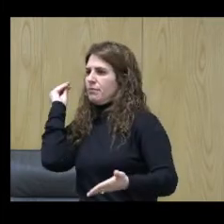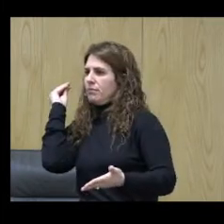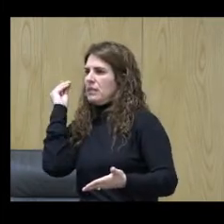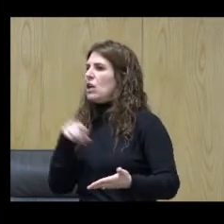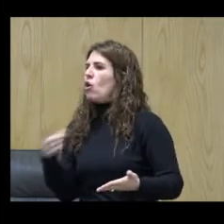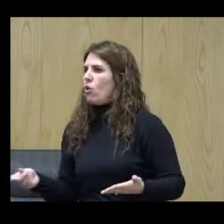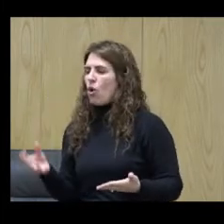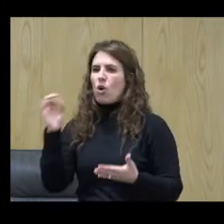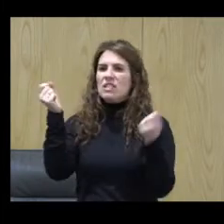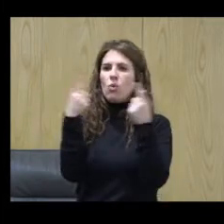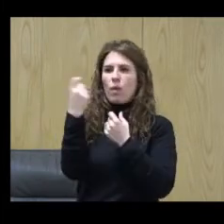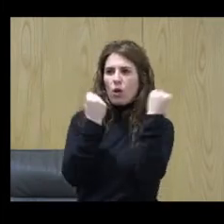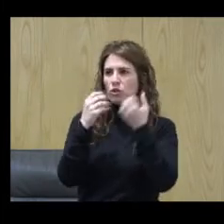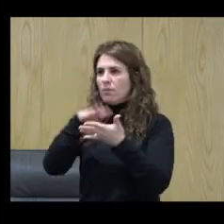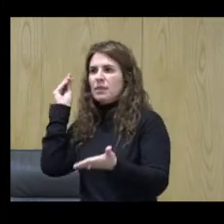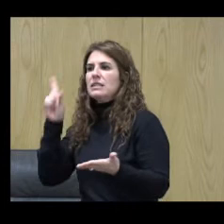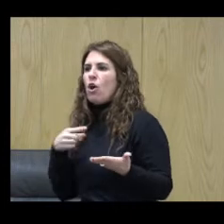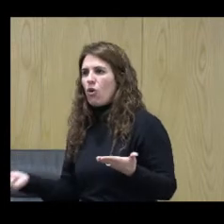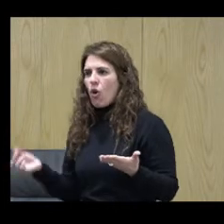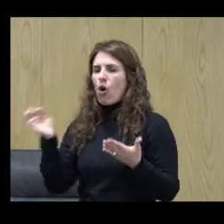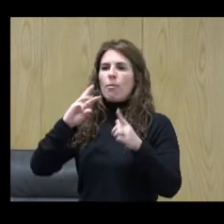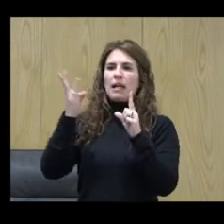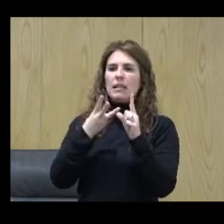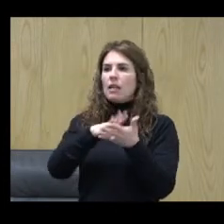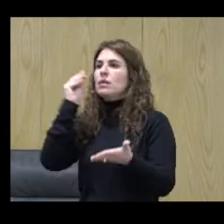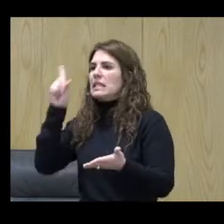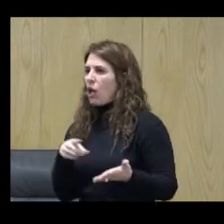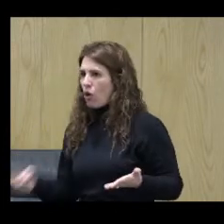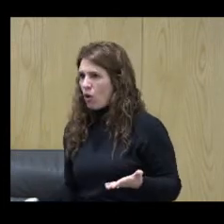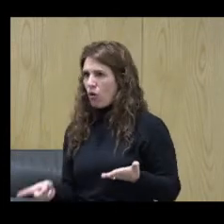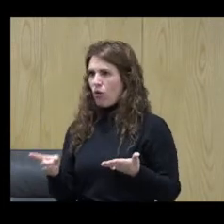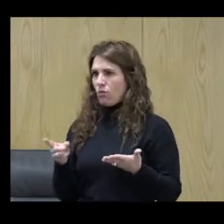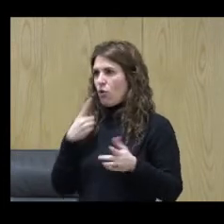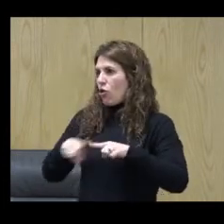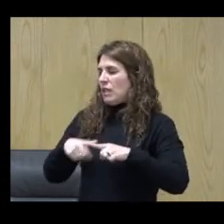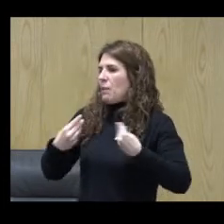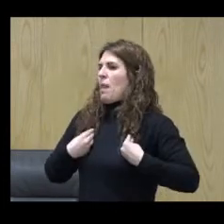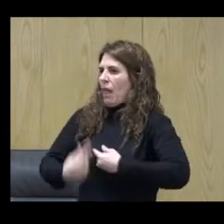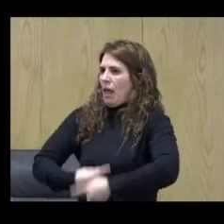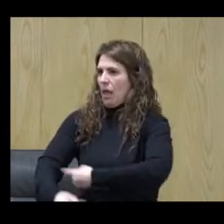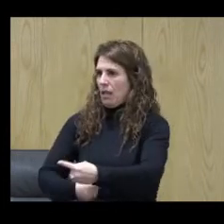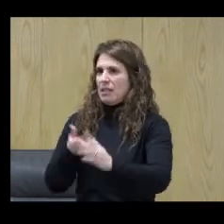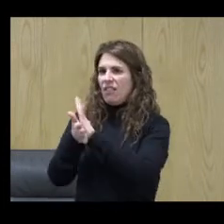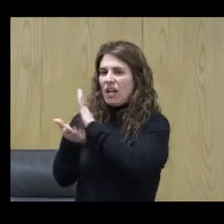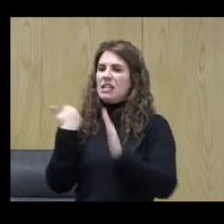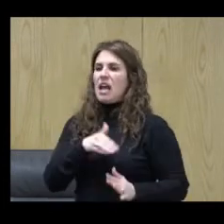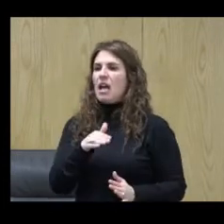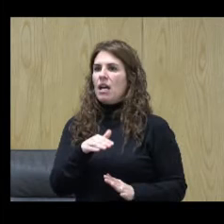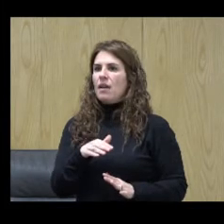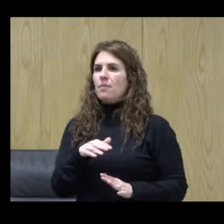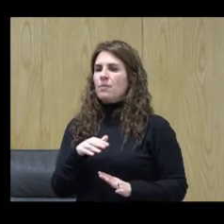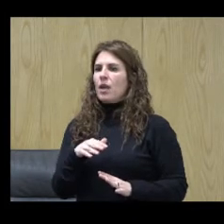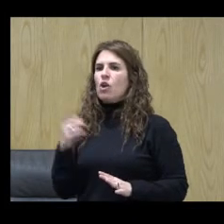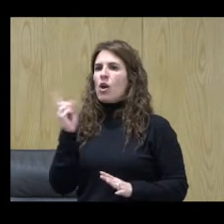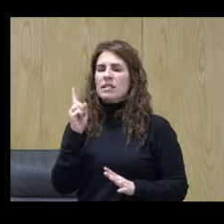coche, o una página de internet, o cualquier otra cosa en la que estamos involucrados. Es decir, ya es ser competentes para entender,